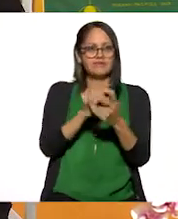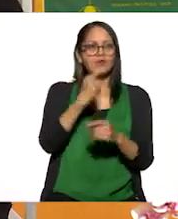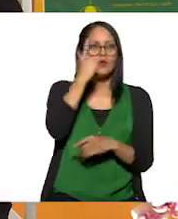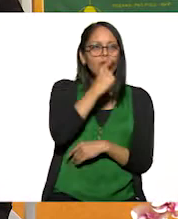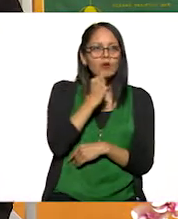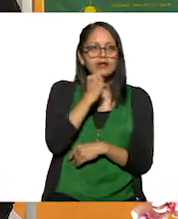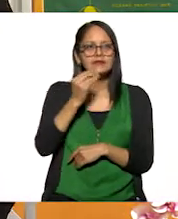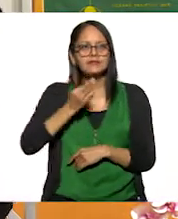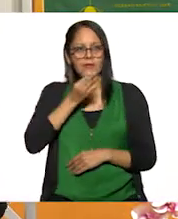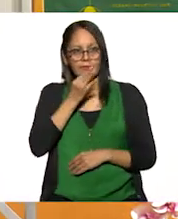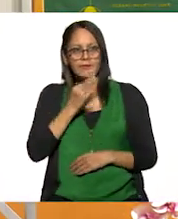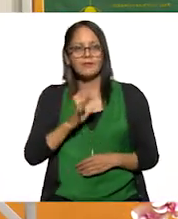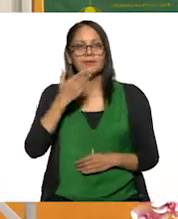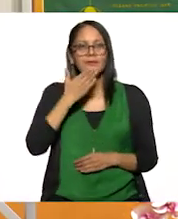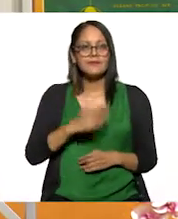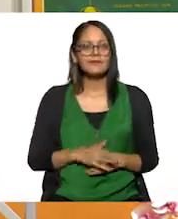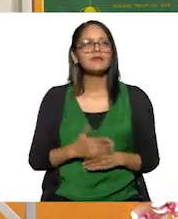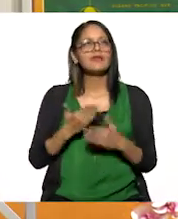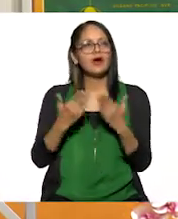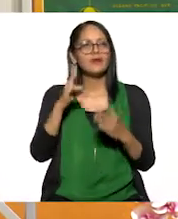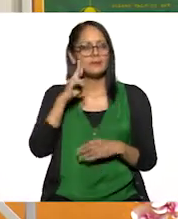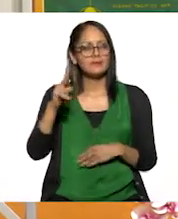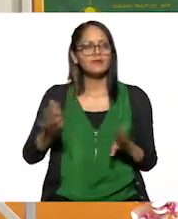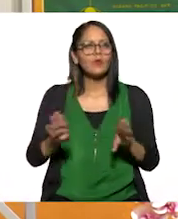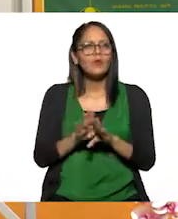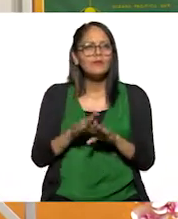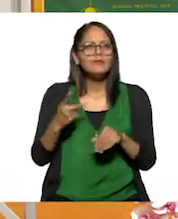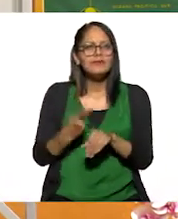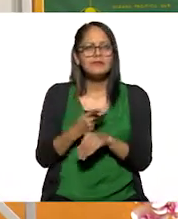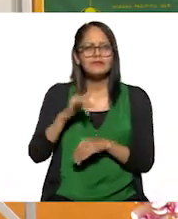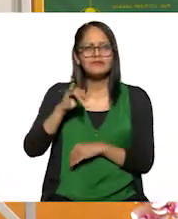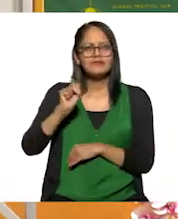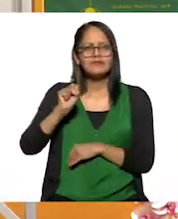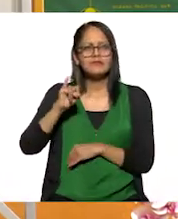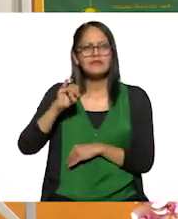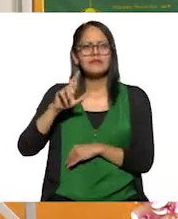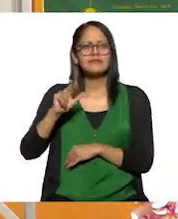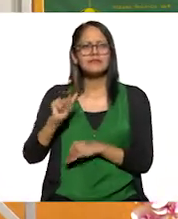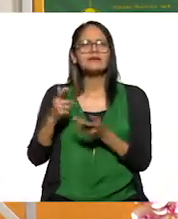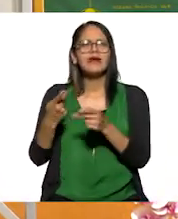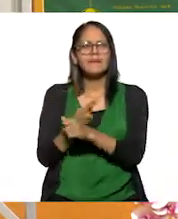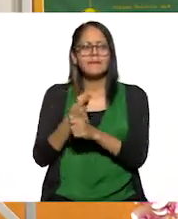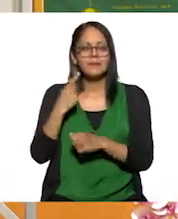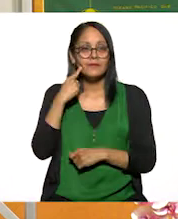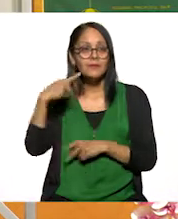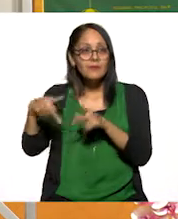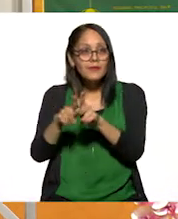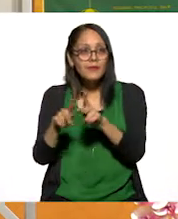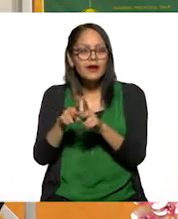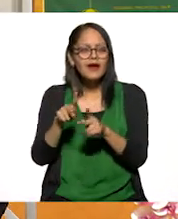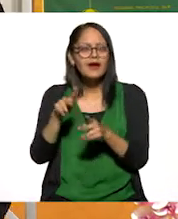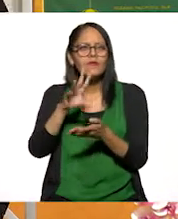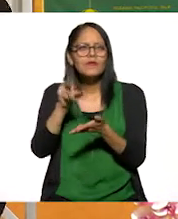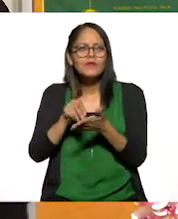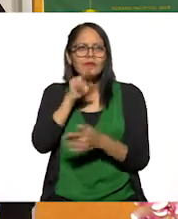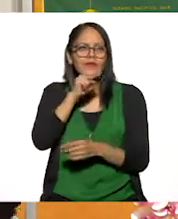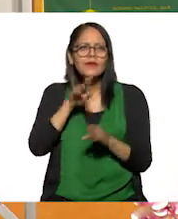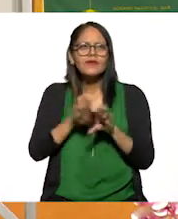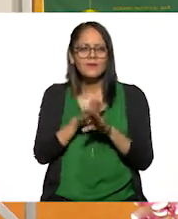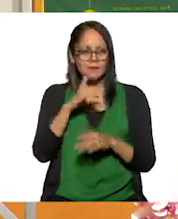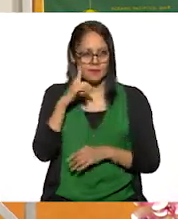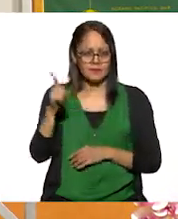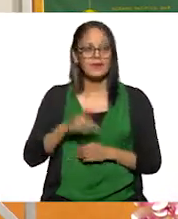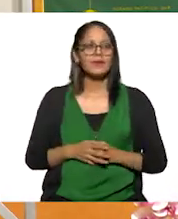minutos. Uh-huh. Muy bien. Pero veamos qué es lo que le ocurrió a Isaira y cuál era la preocupación de la boda de su prima Anit. Ok.